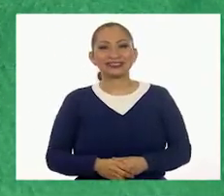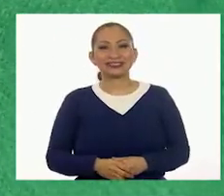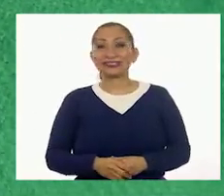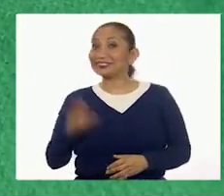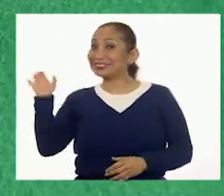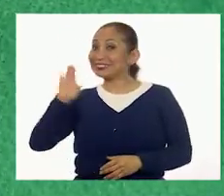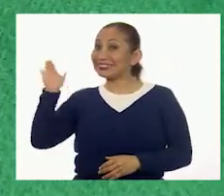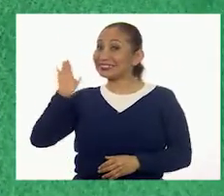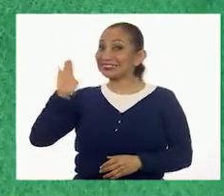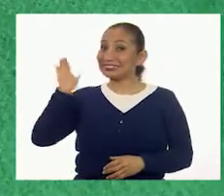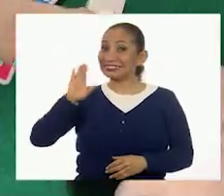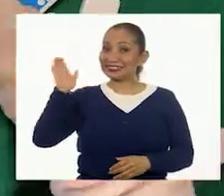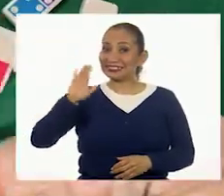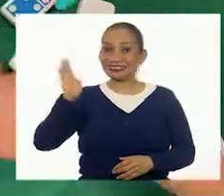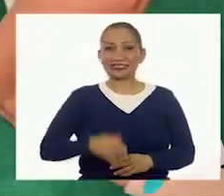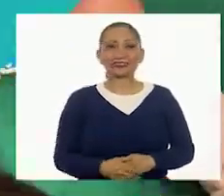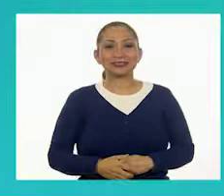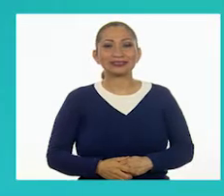¡Hasta pronto!